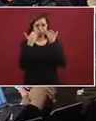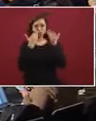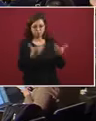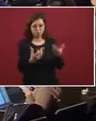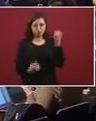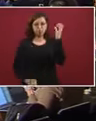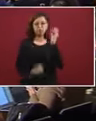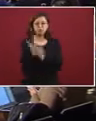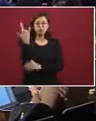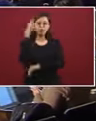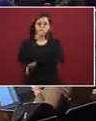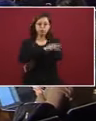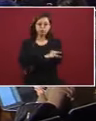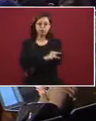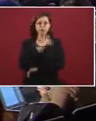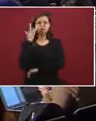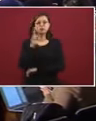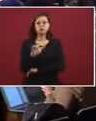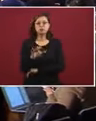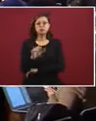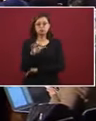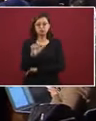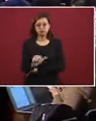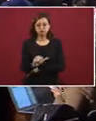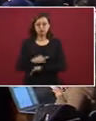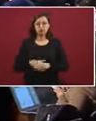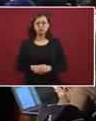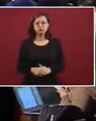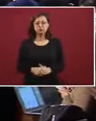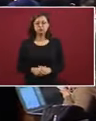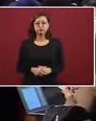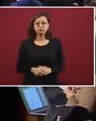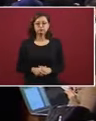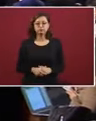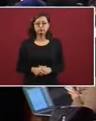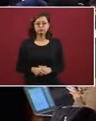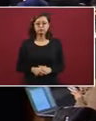nuevo aeropuerto de Santa Lucía.